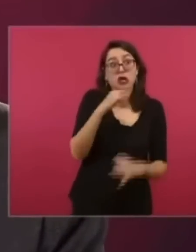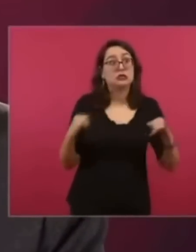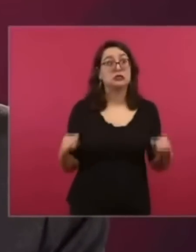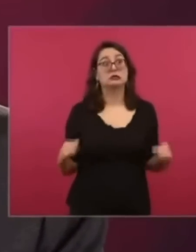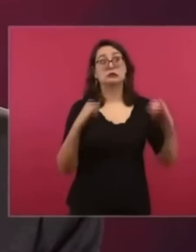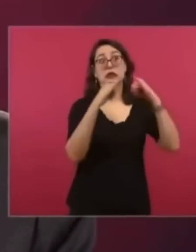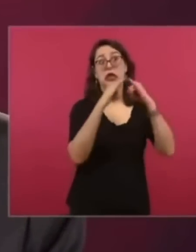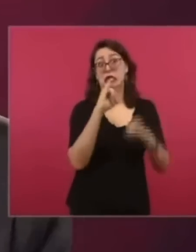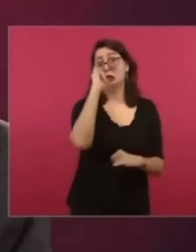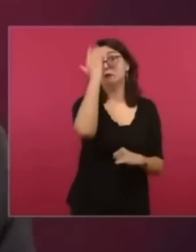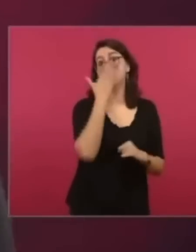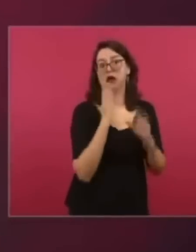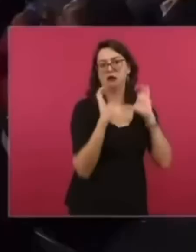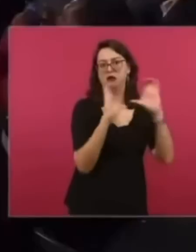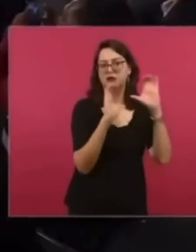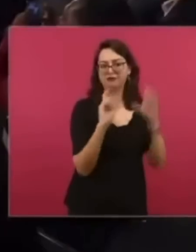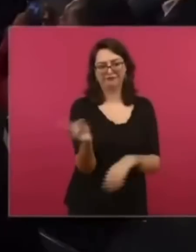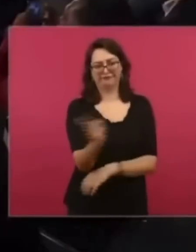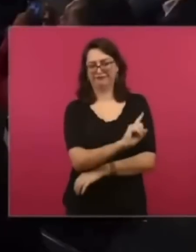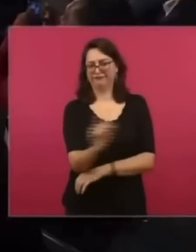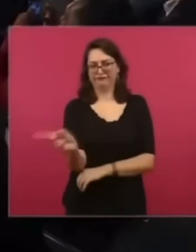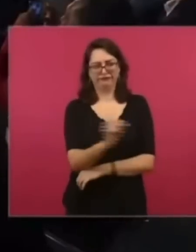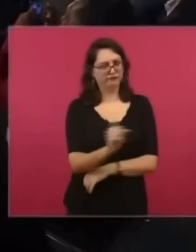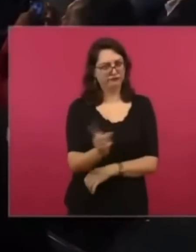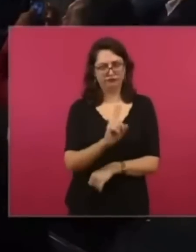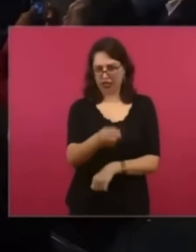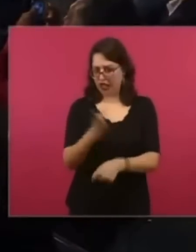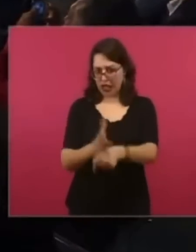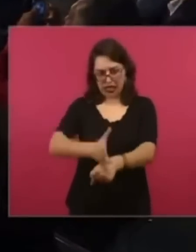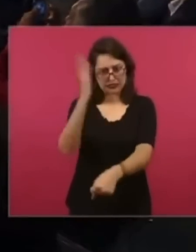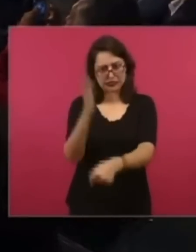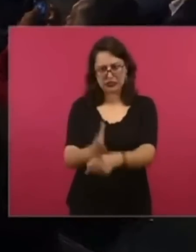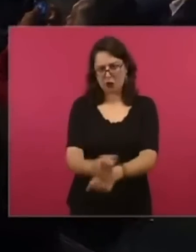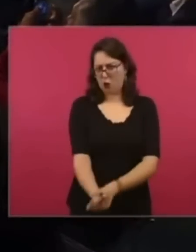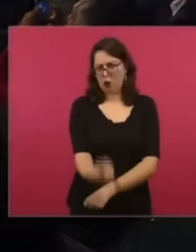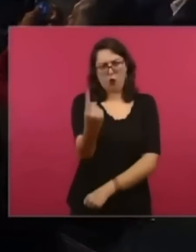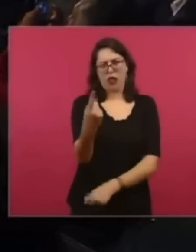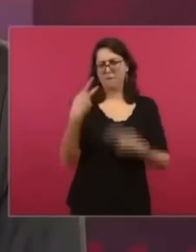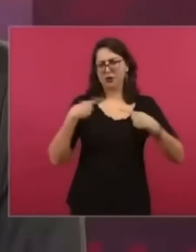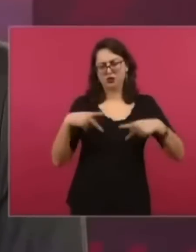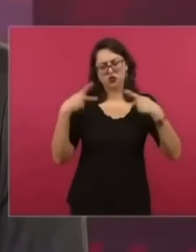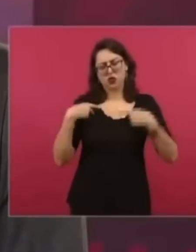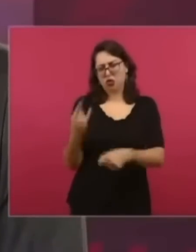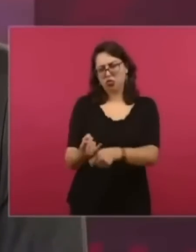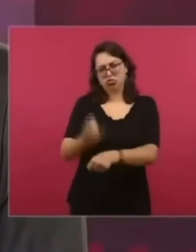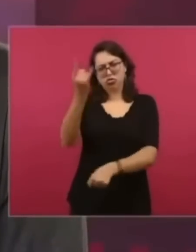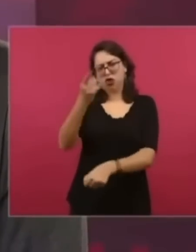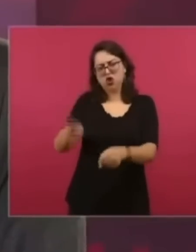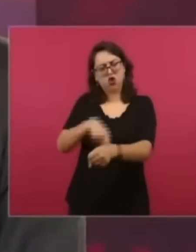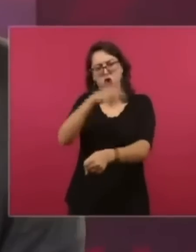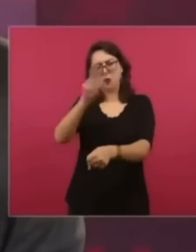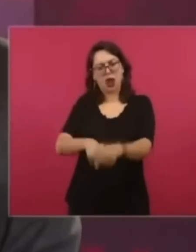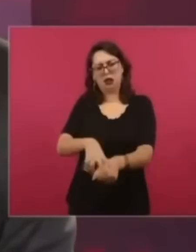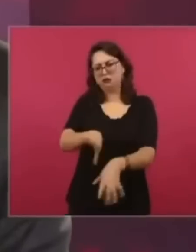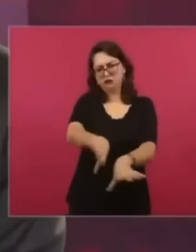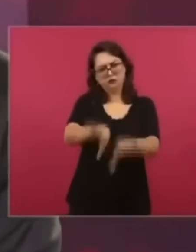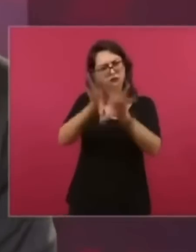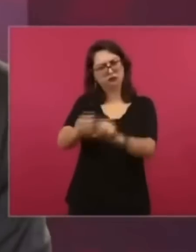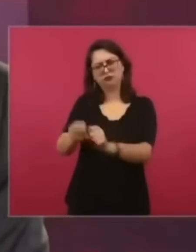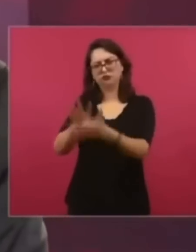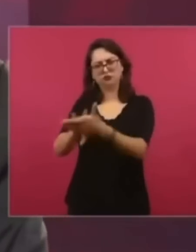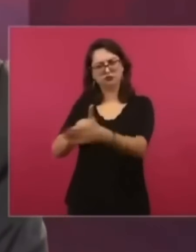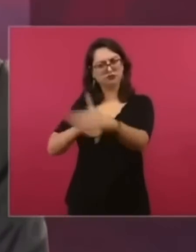hablan de del posible destino de los jóvenes y esta mañana el presidente respaldó a las fuerzas armadas